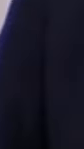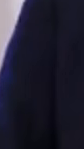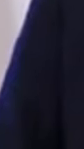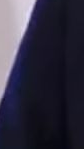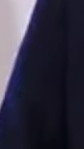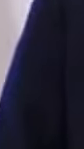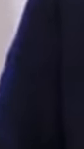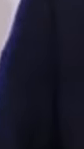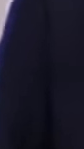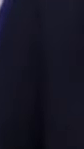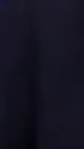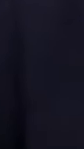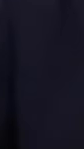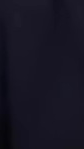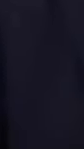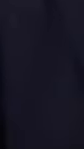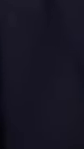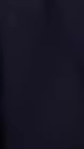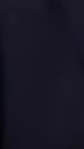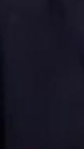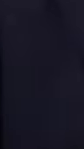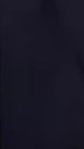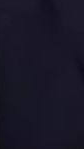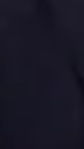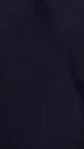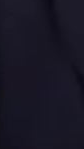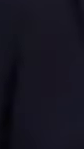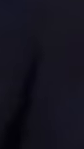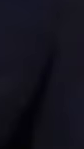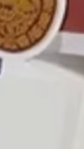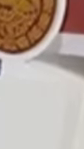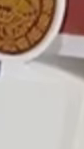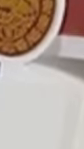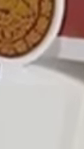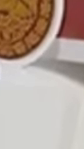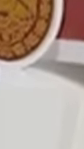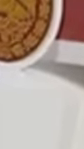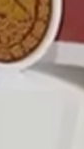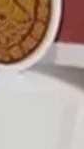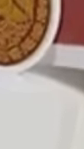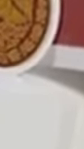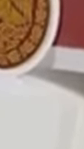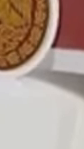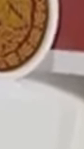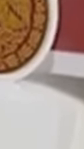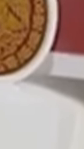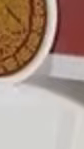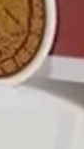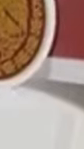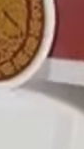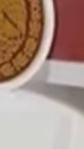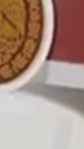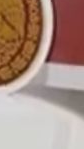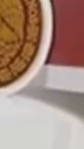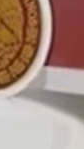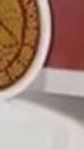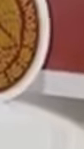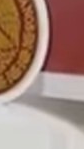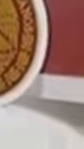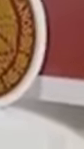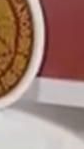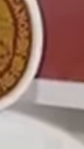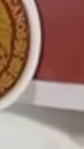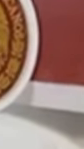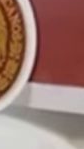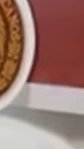escuchar a la presidenta Claudia Sheinbaum hoy presentamos